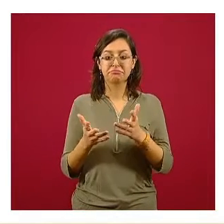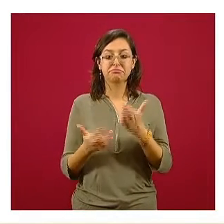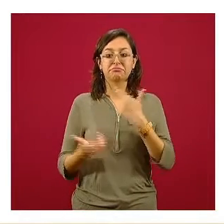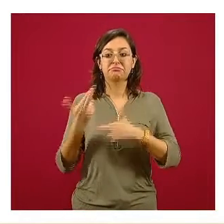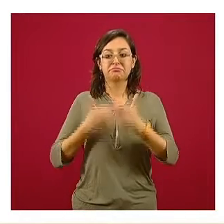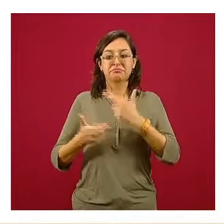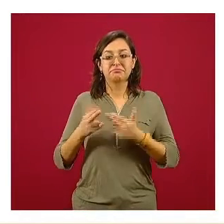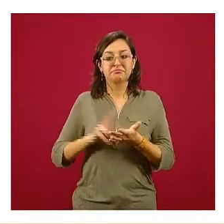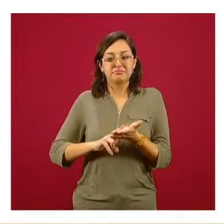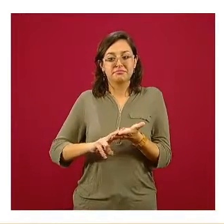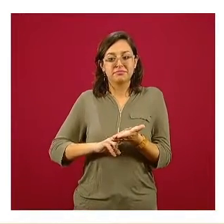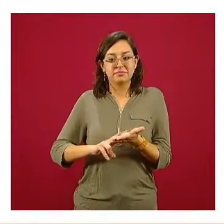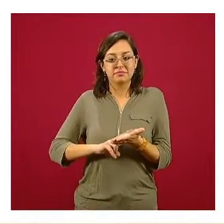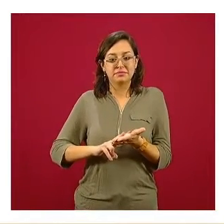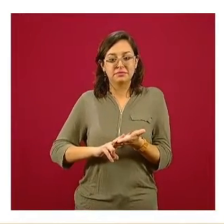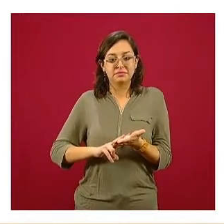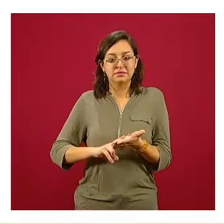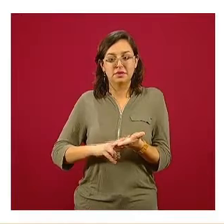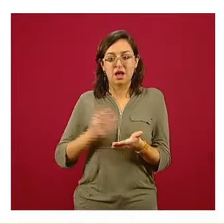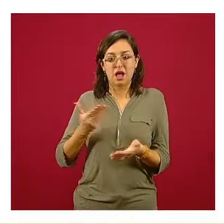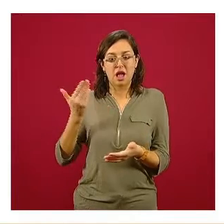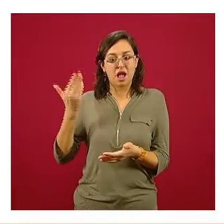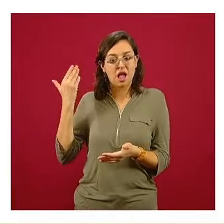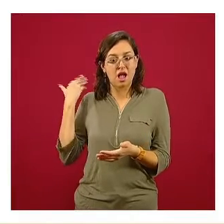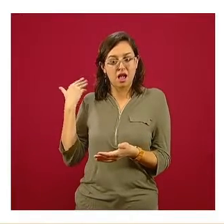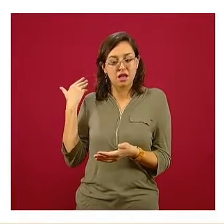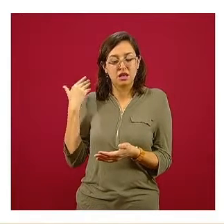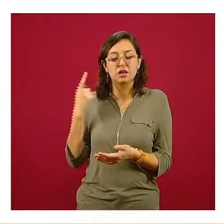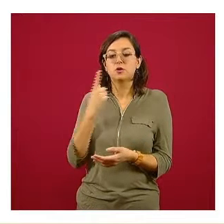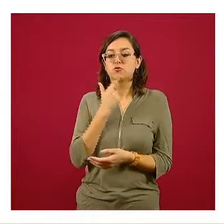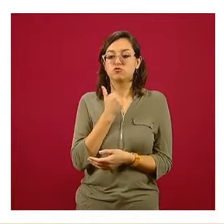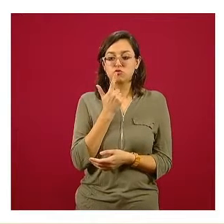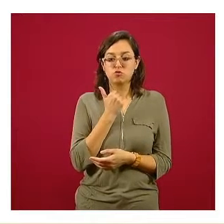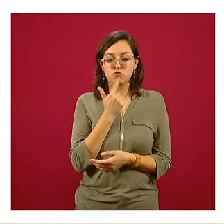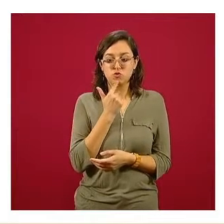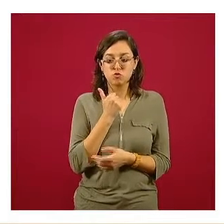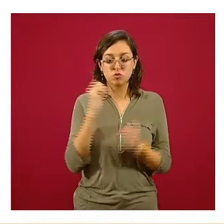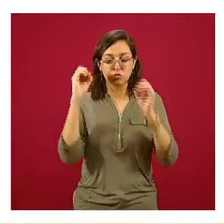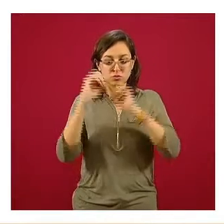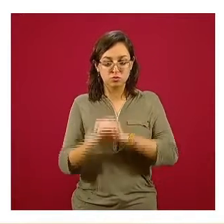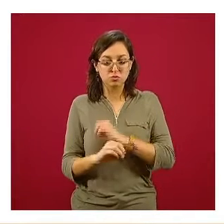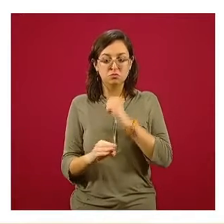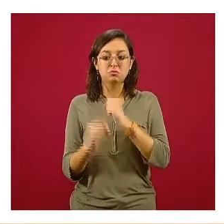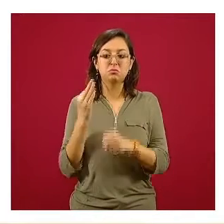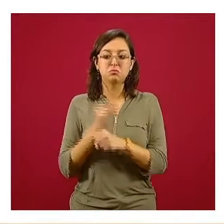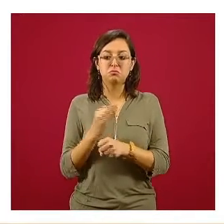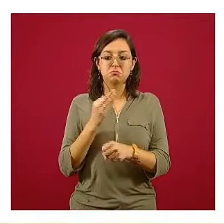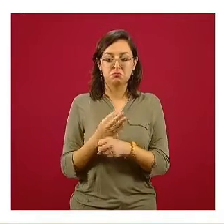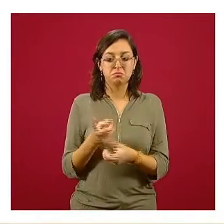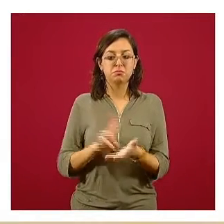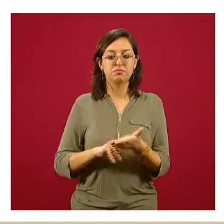cuando había estado en rojo, llegó a estar en rojo oscuro. La siguiente.